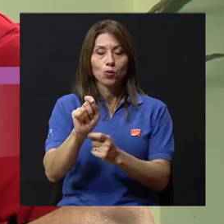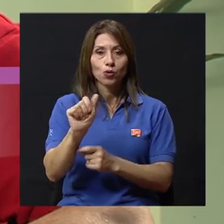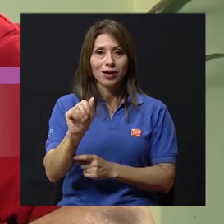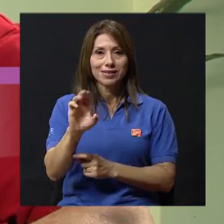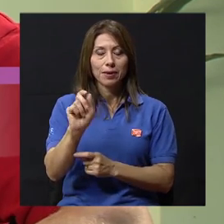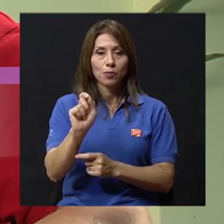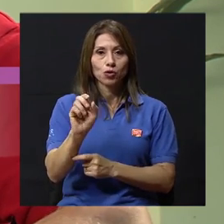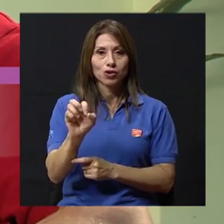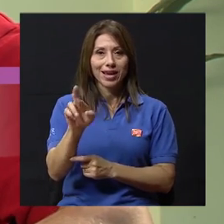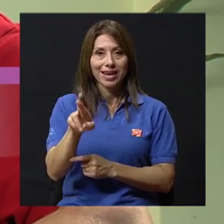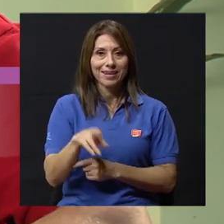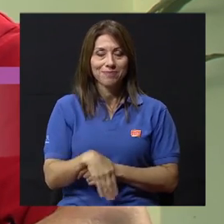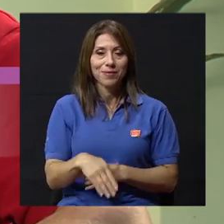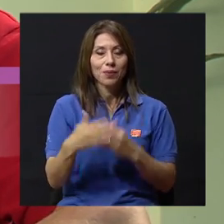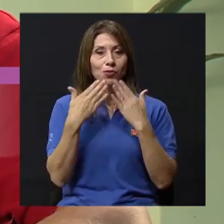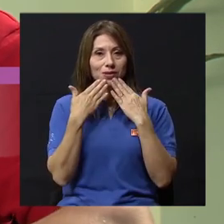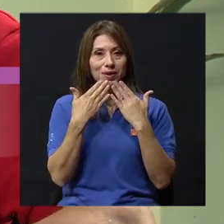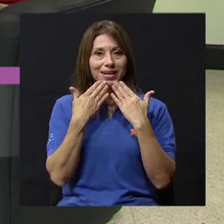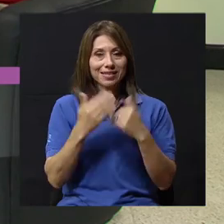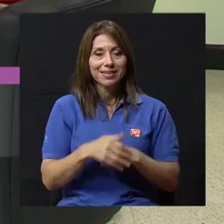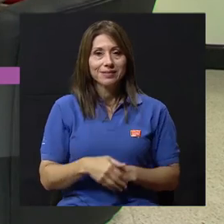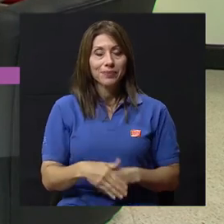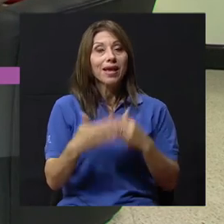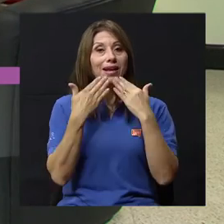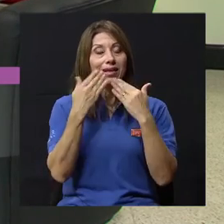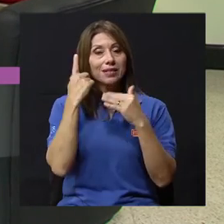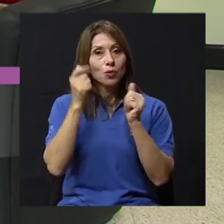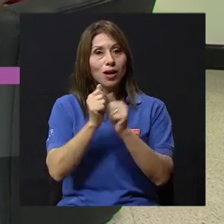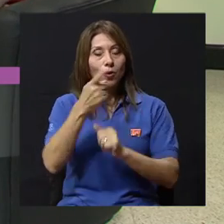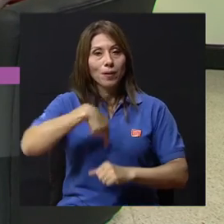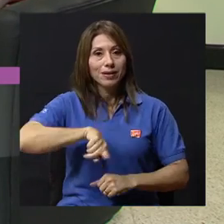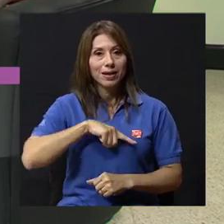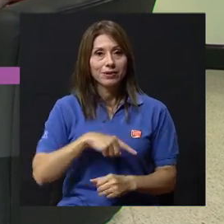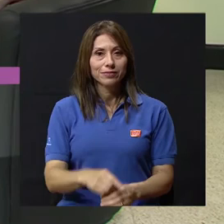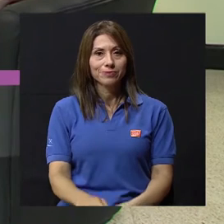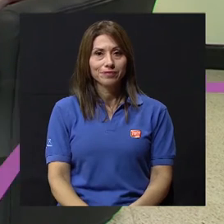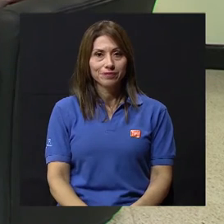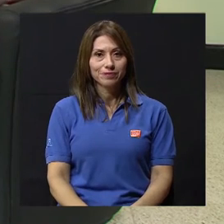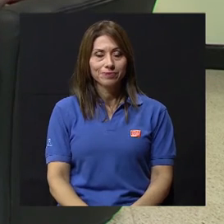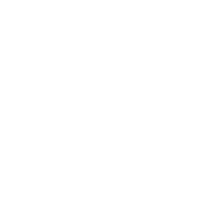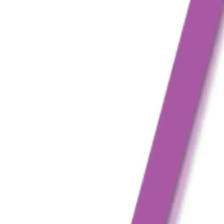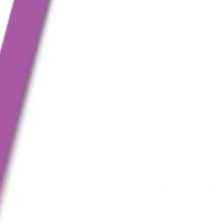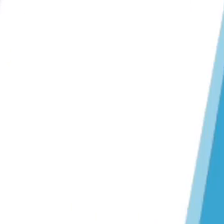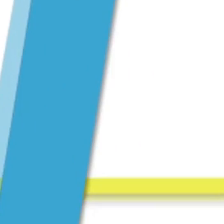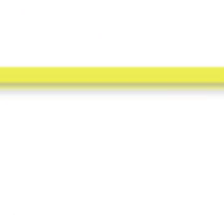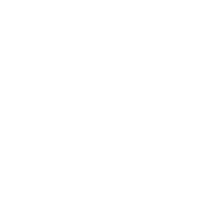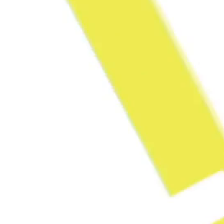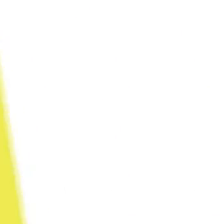www.canalucr.ac.cr. Muchísimas gracias. Gracias por acompañarnos. Gracias.